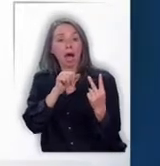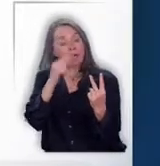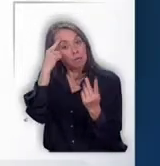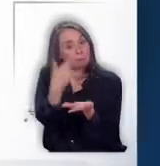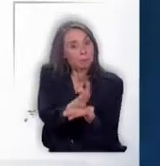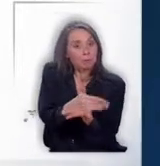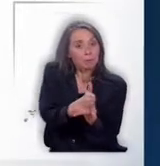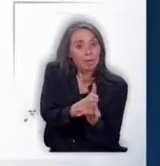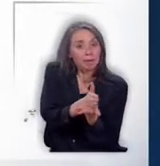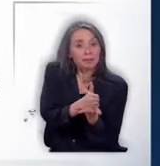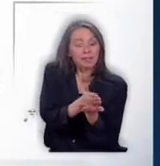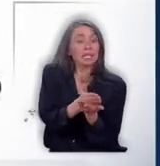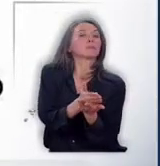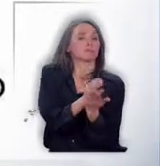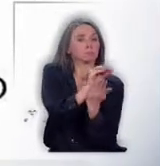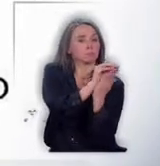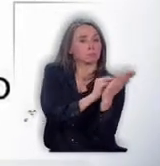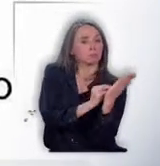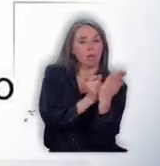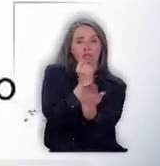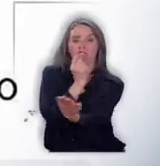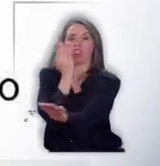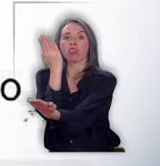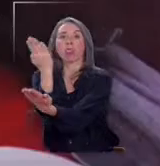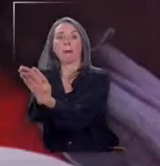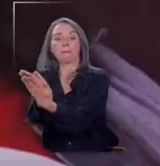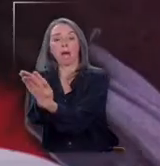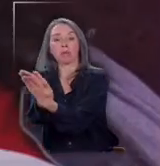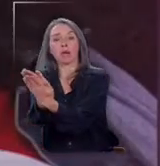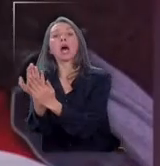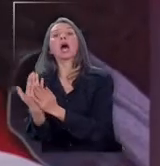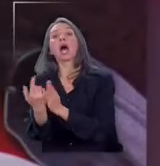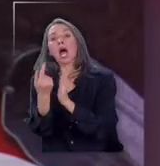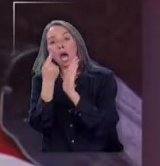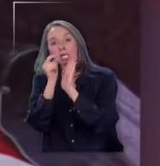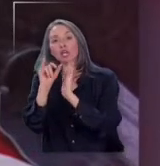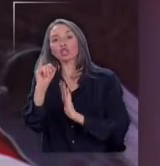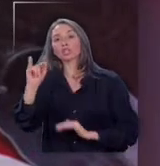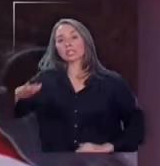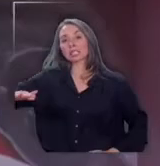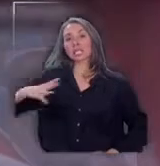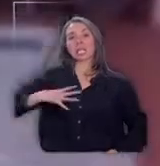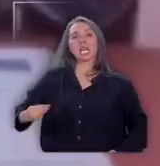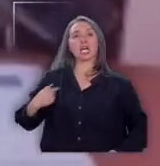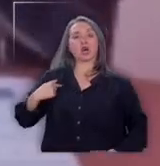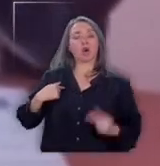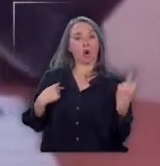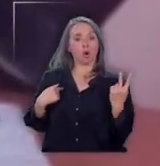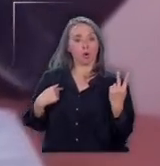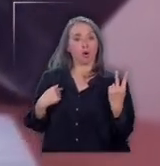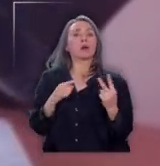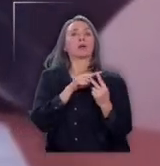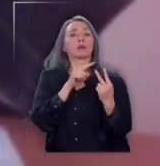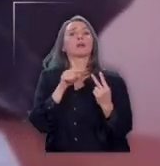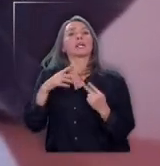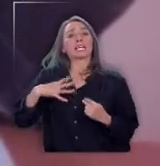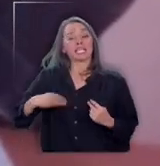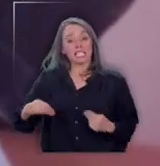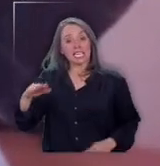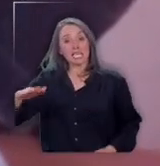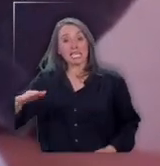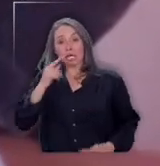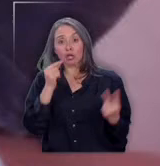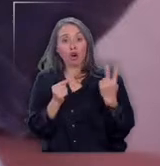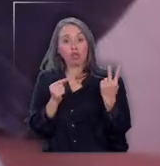una estrategia que consistió en presentar una demanda de reconocimiento de filiación ello para que se reconociera la maternidad del hijo